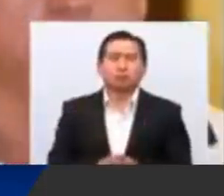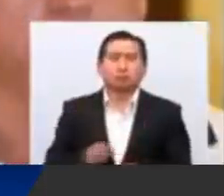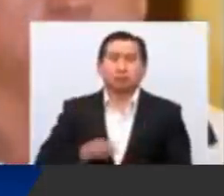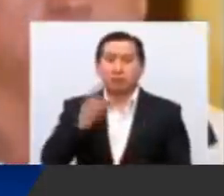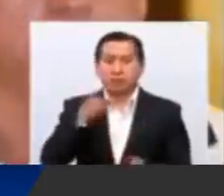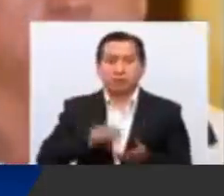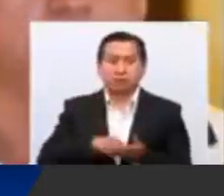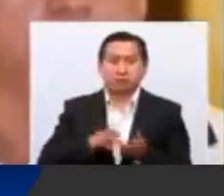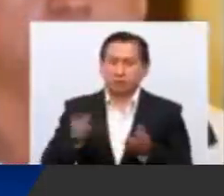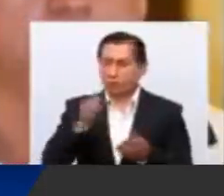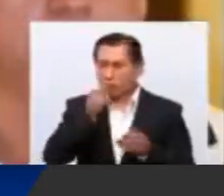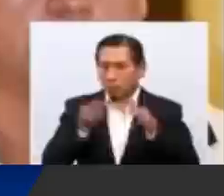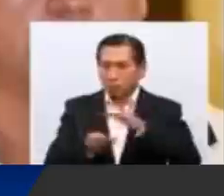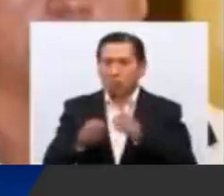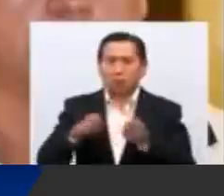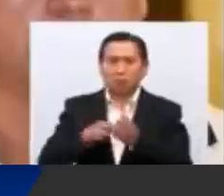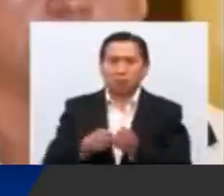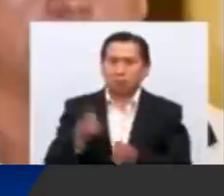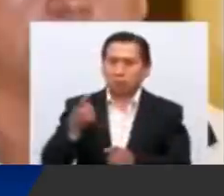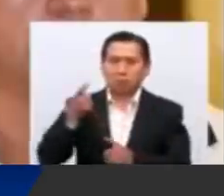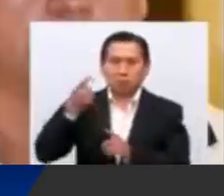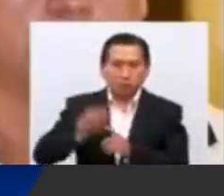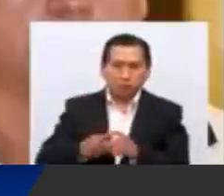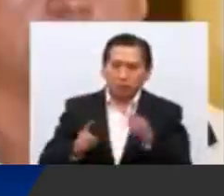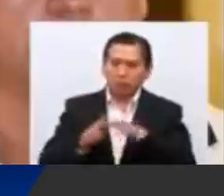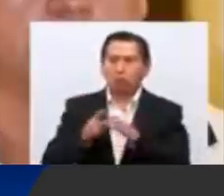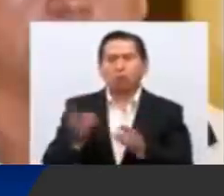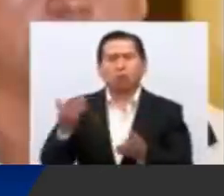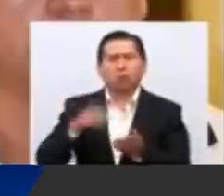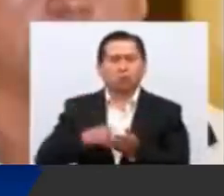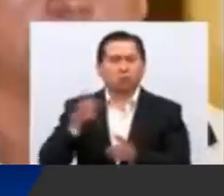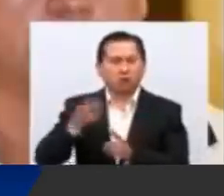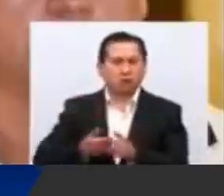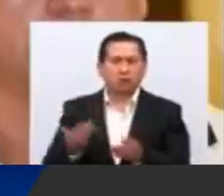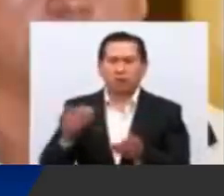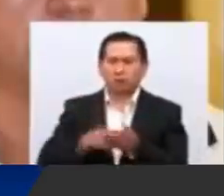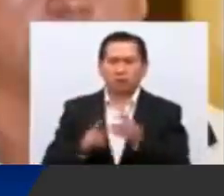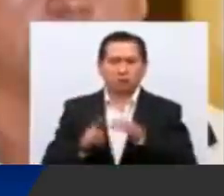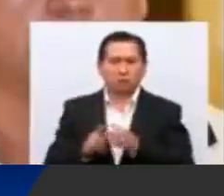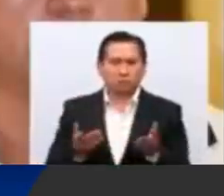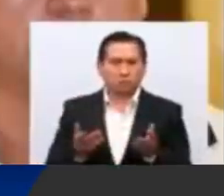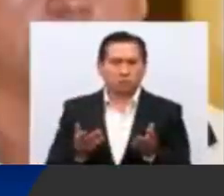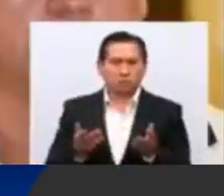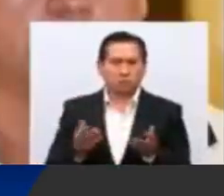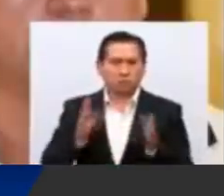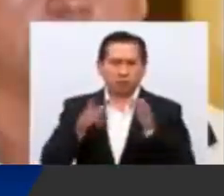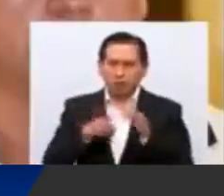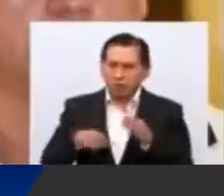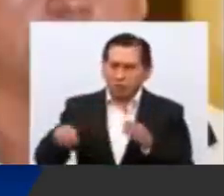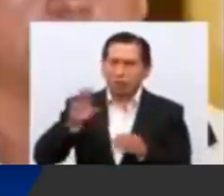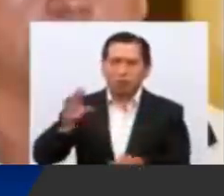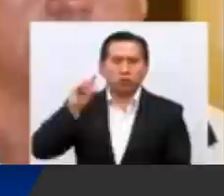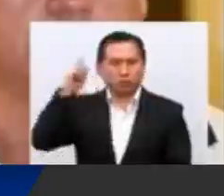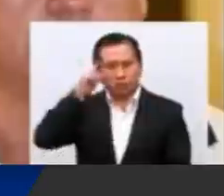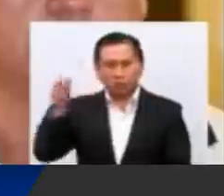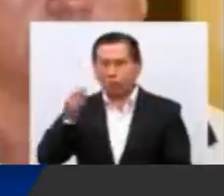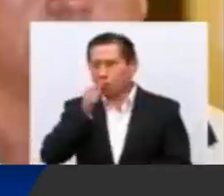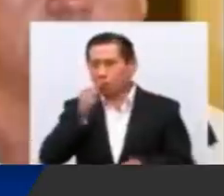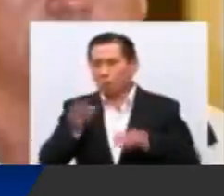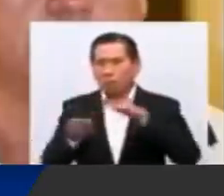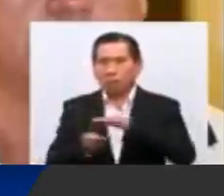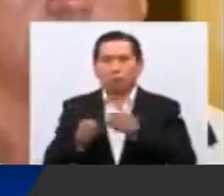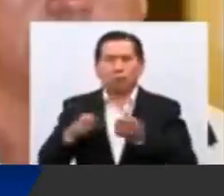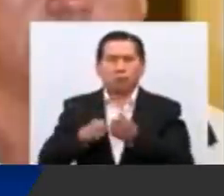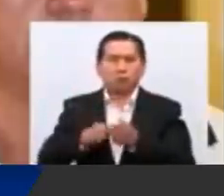un caso de corrupción por mes que se desataba en ese gobierno. Entonces, evidentemente fue un gobierno corrupto. Fue